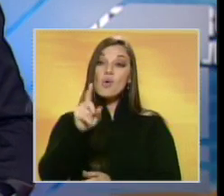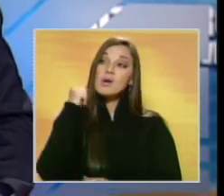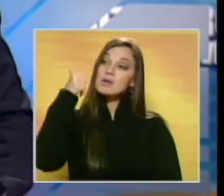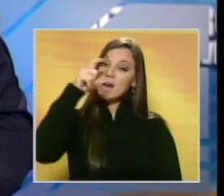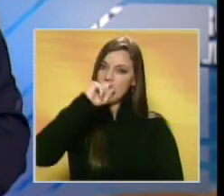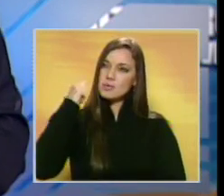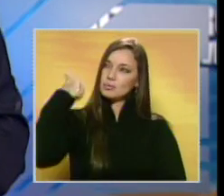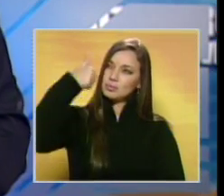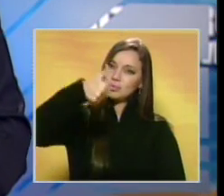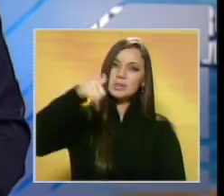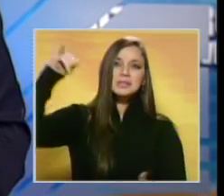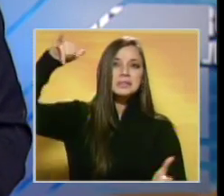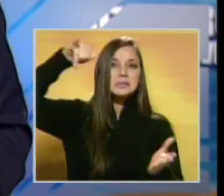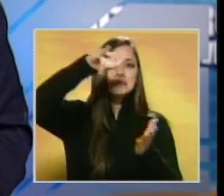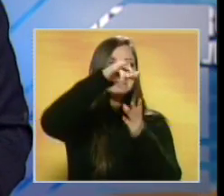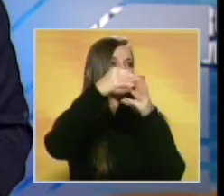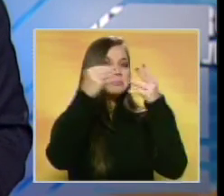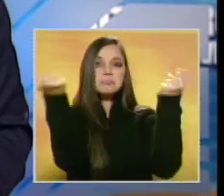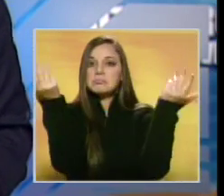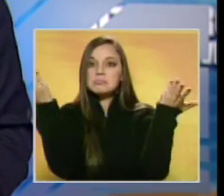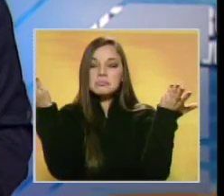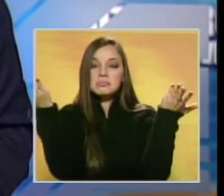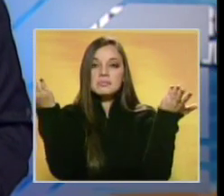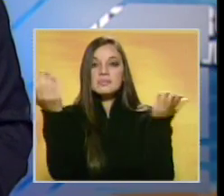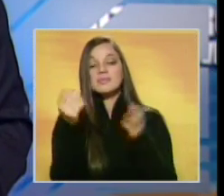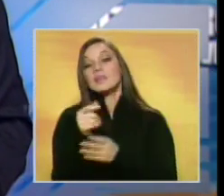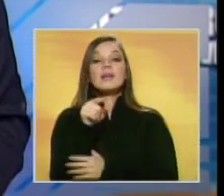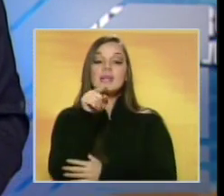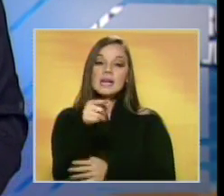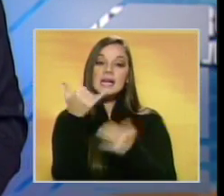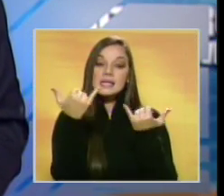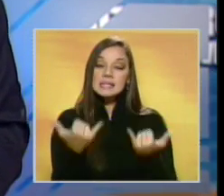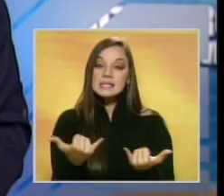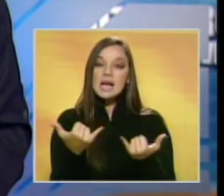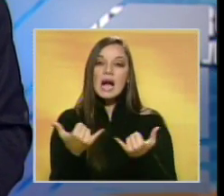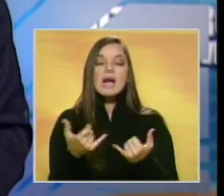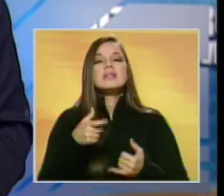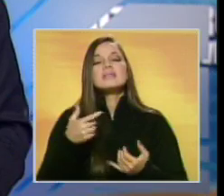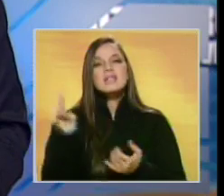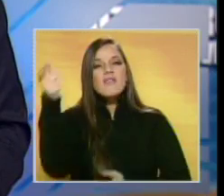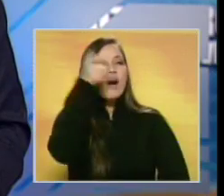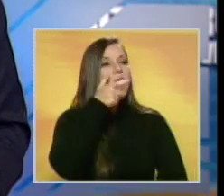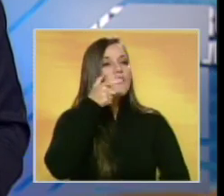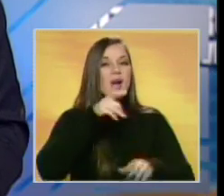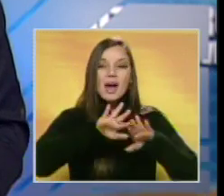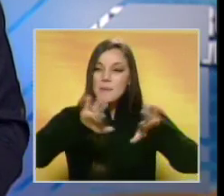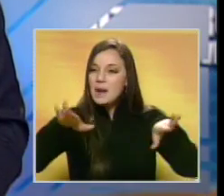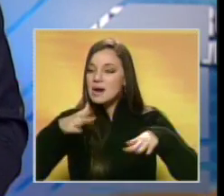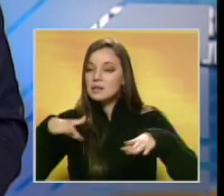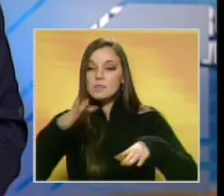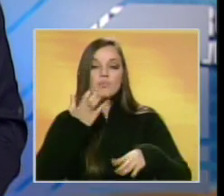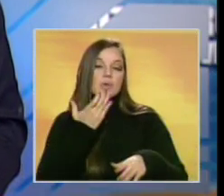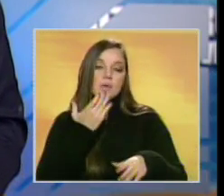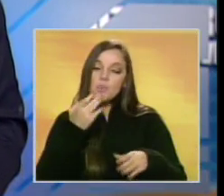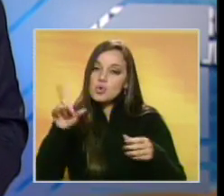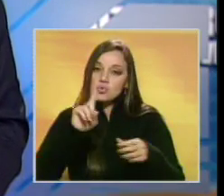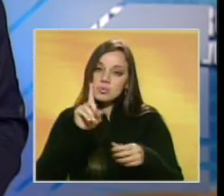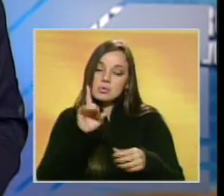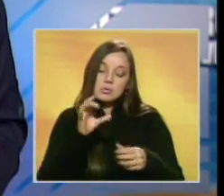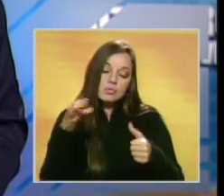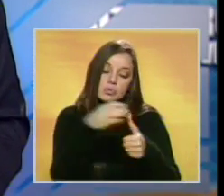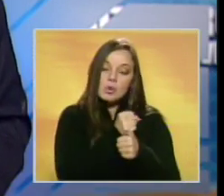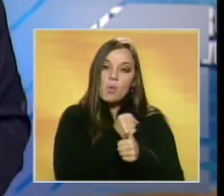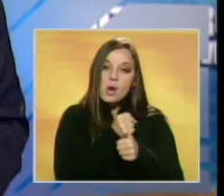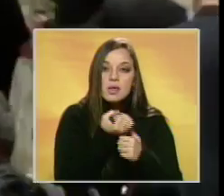vuelo MH370 de Malaysia Airlines, se ampliará la zona de búsqueda en caso de que no se encuentren restos de la aeronave